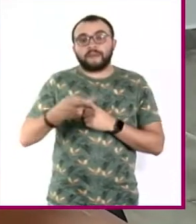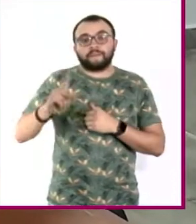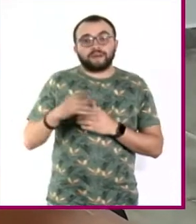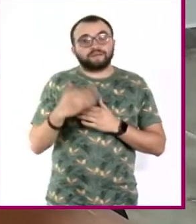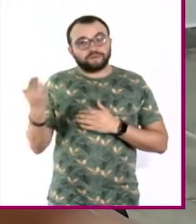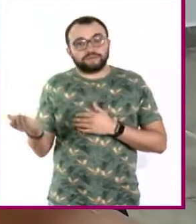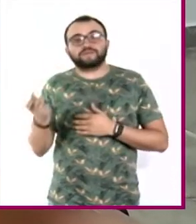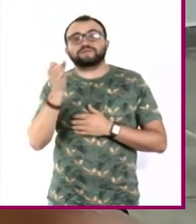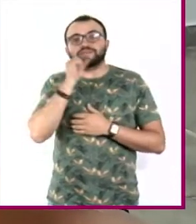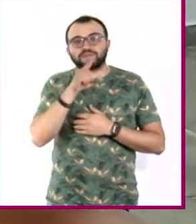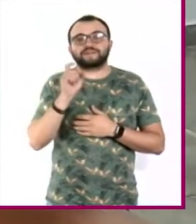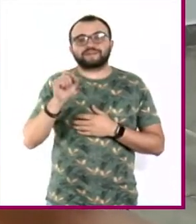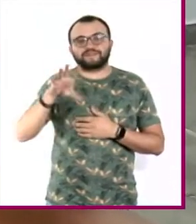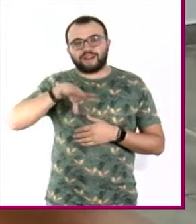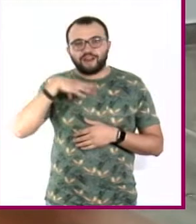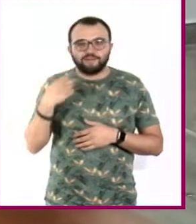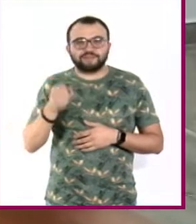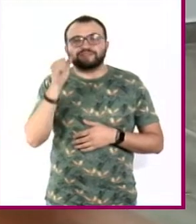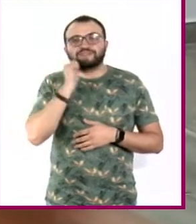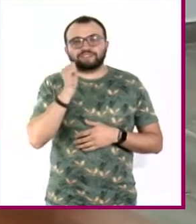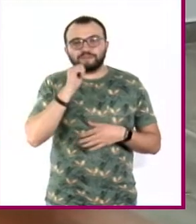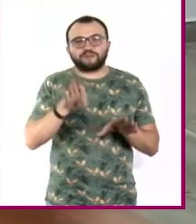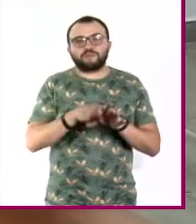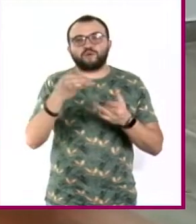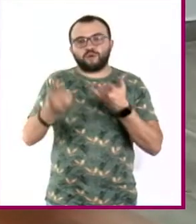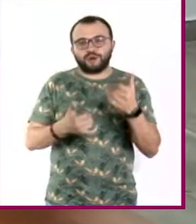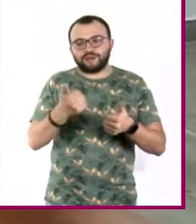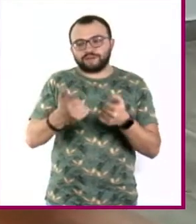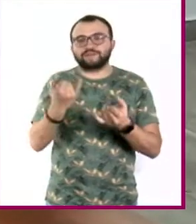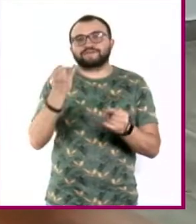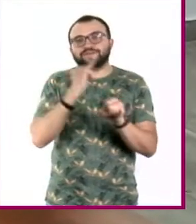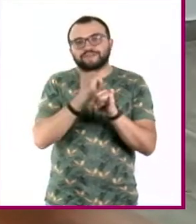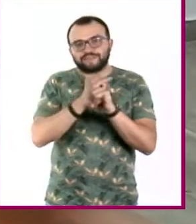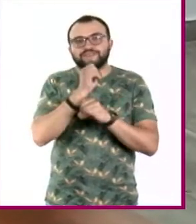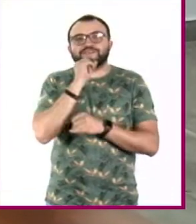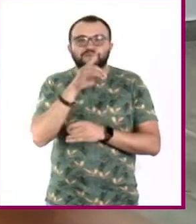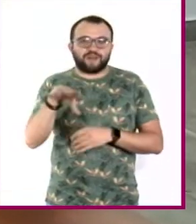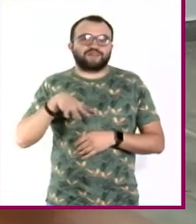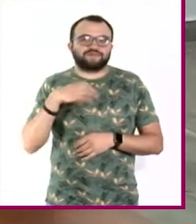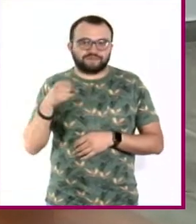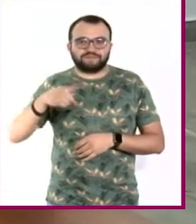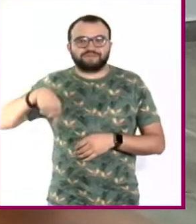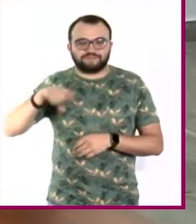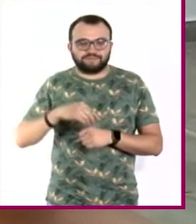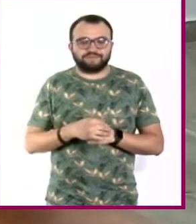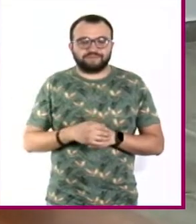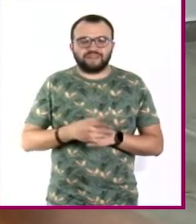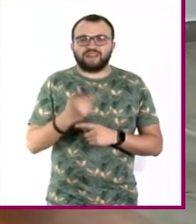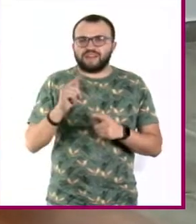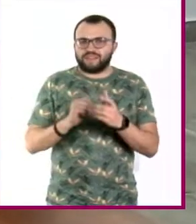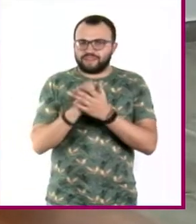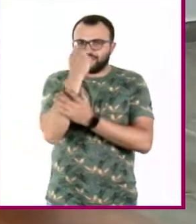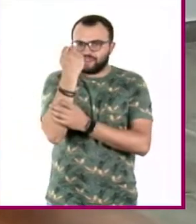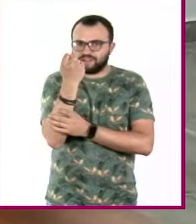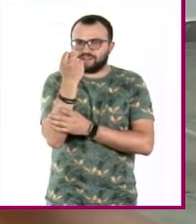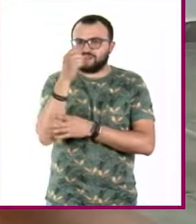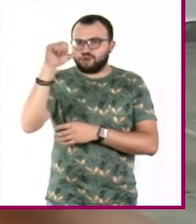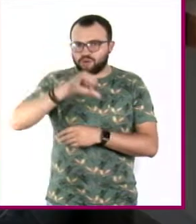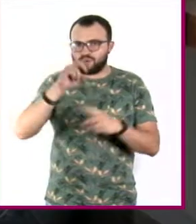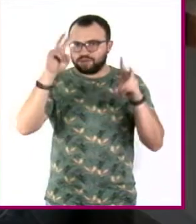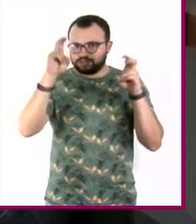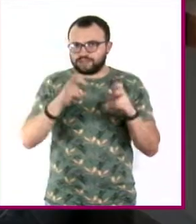lado, también abusamos de los juegos y de las redes sociales. Entonces, ¿la tecnología tiene que ver con el tema que vamos a